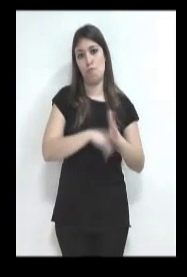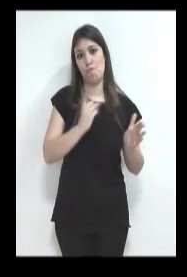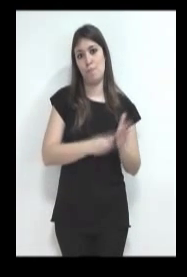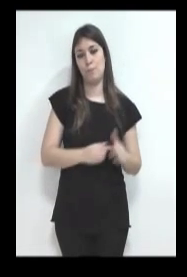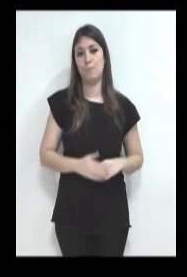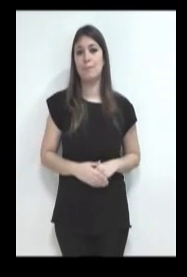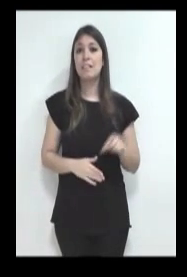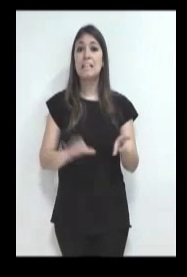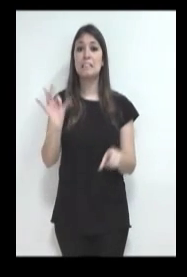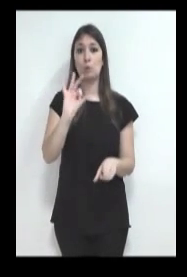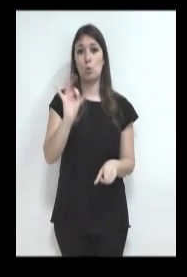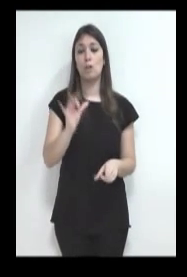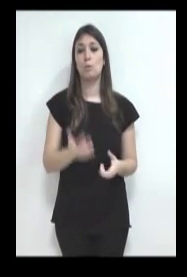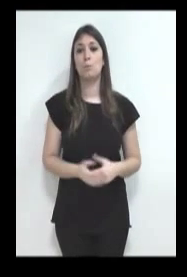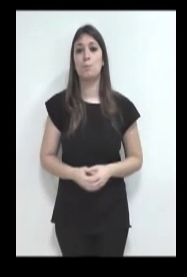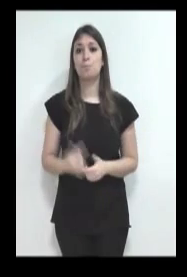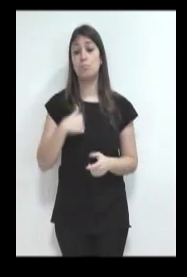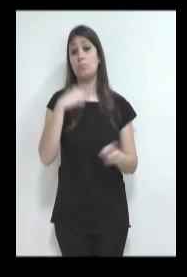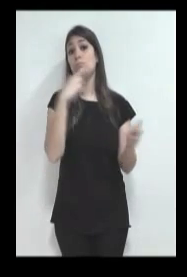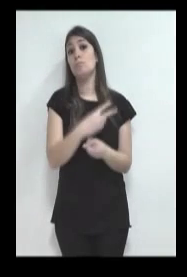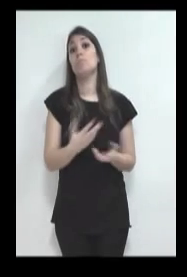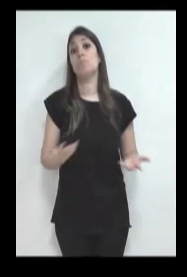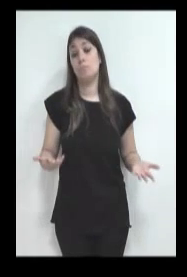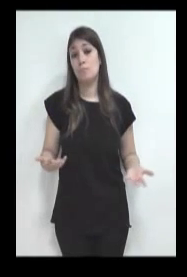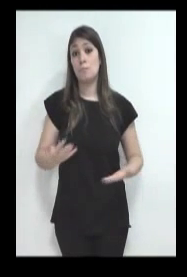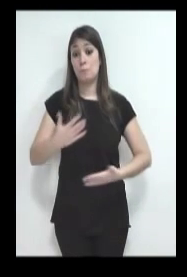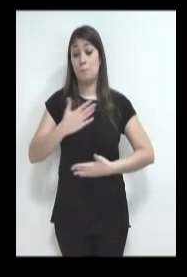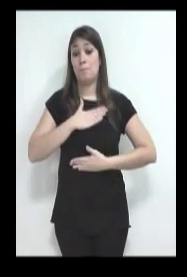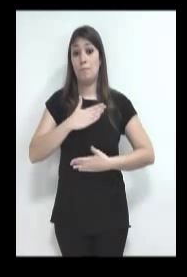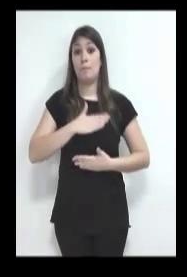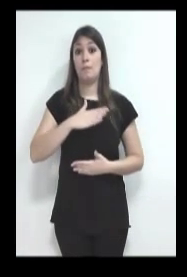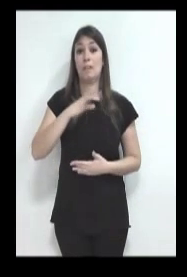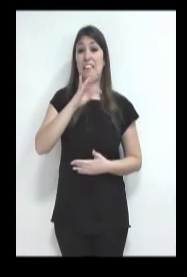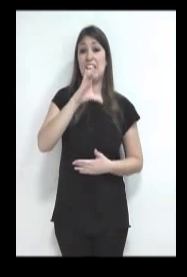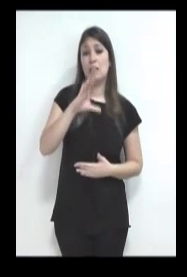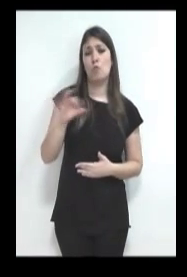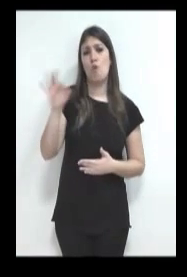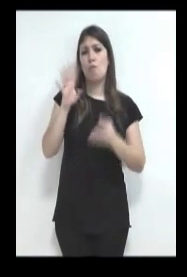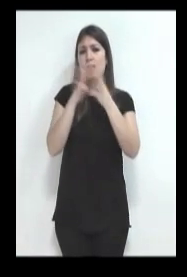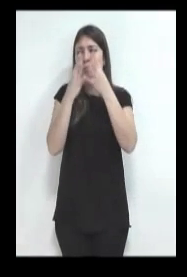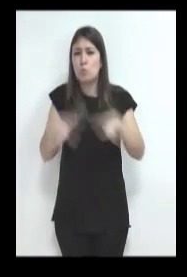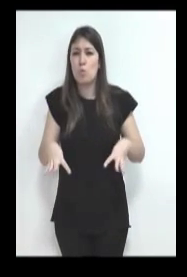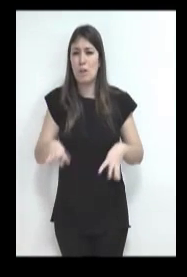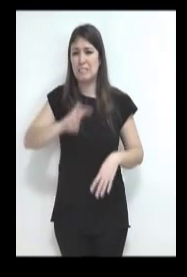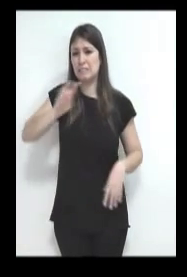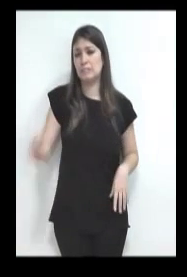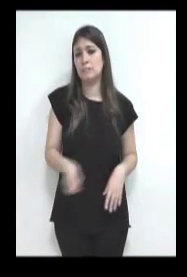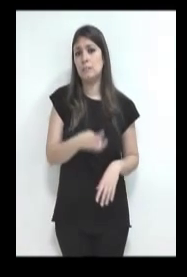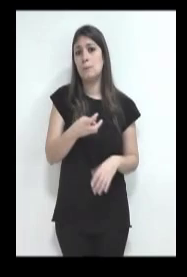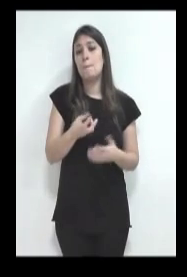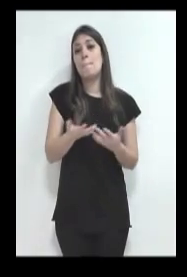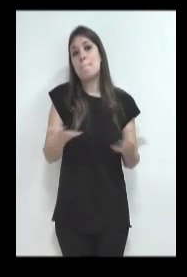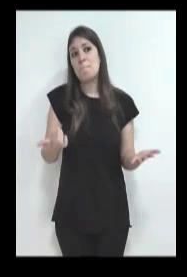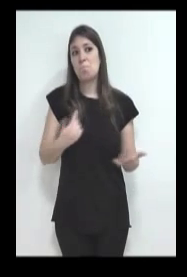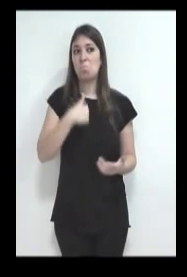¿qué es? Sí, yo desde el punto de vista de las TIC o de las infraestructuras,